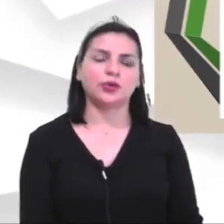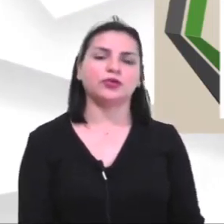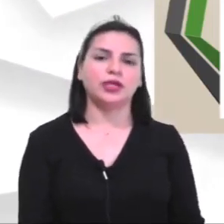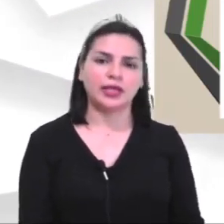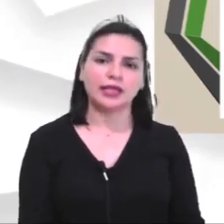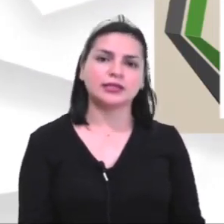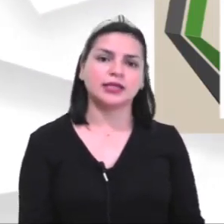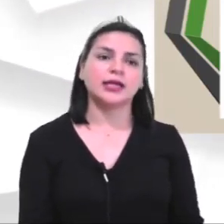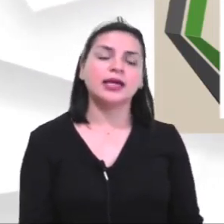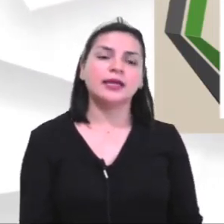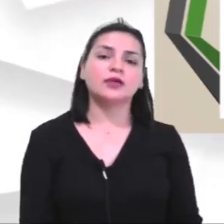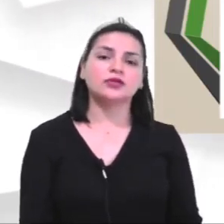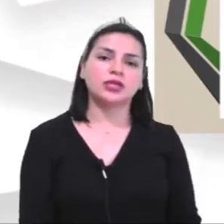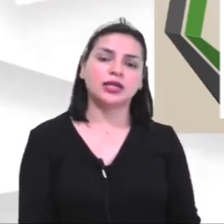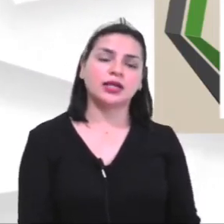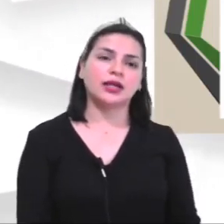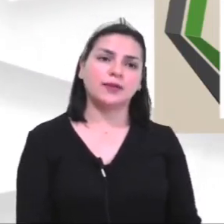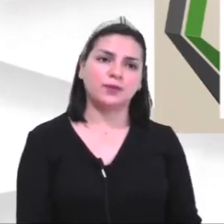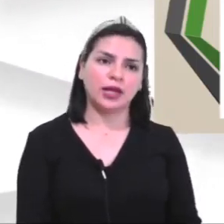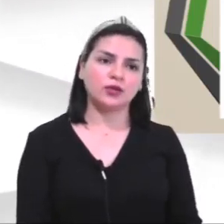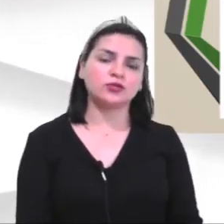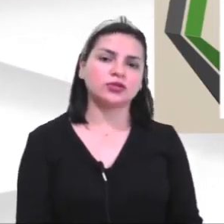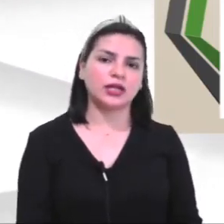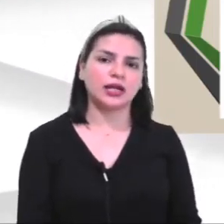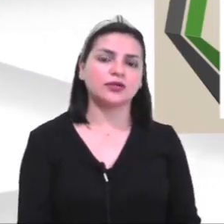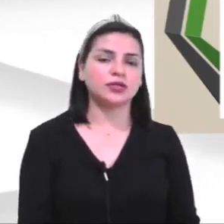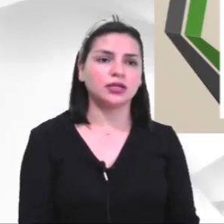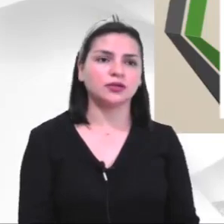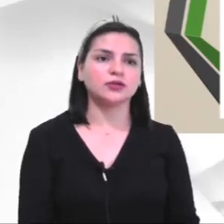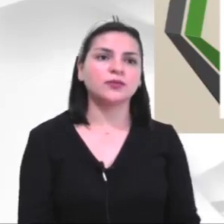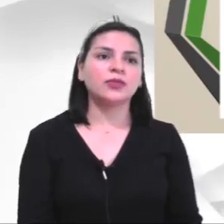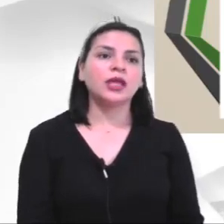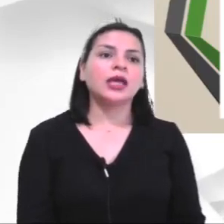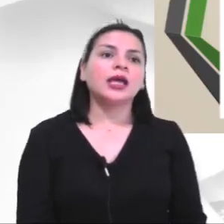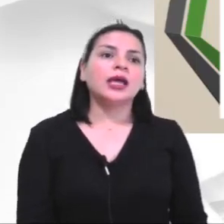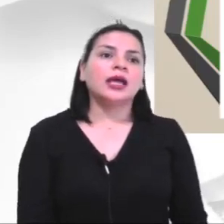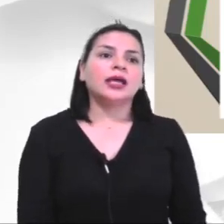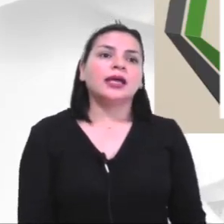mejores oportunidades de conseguir empleos con salarios dignos.